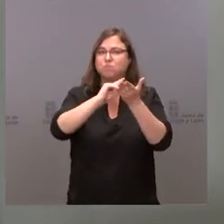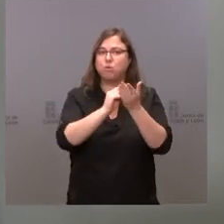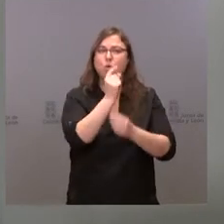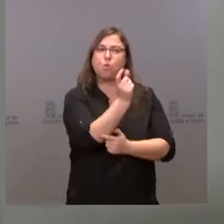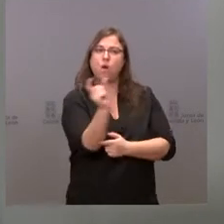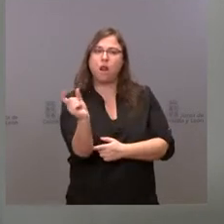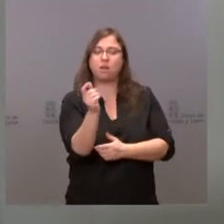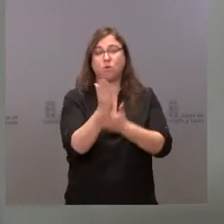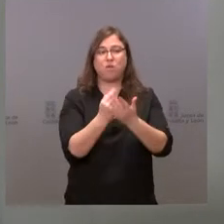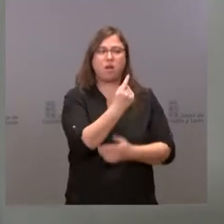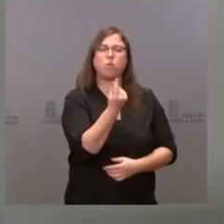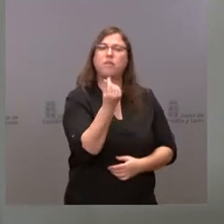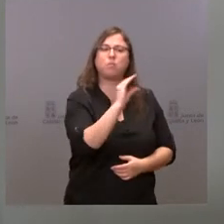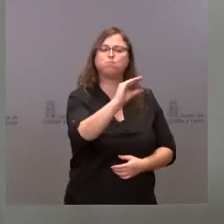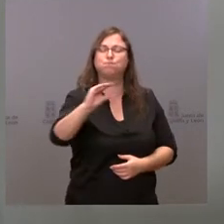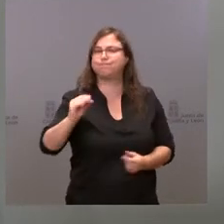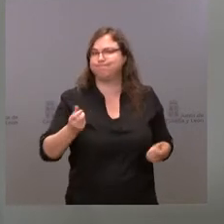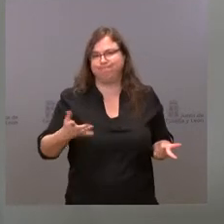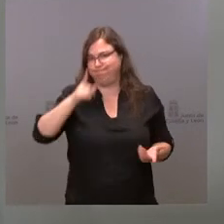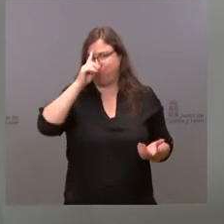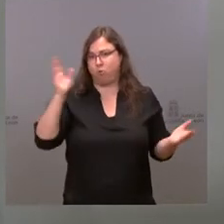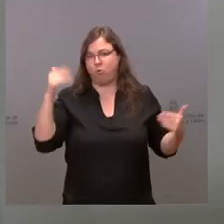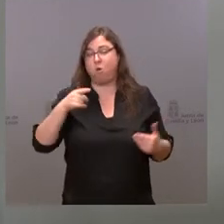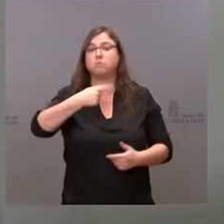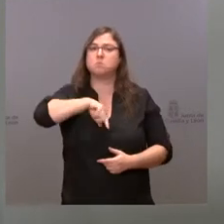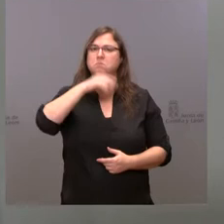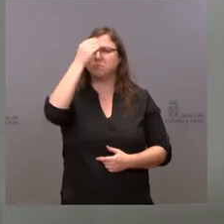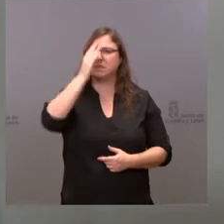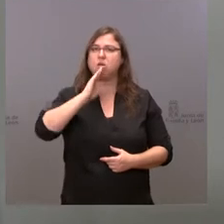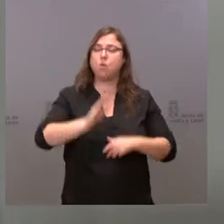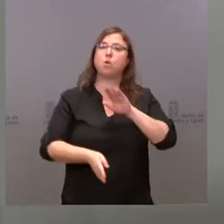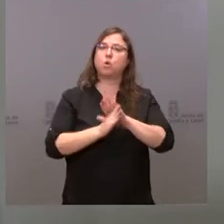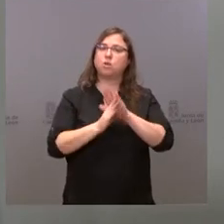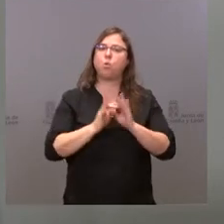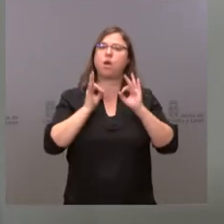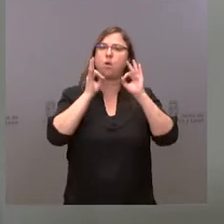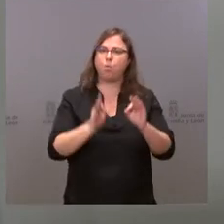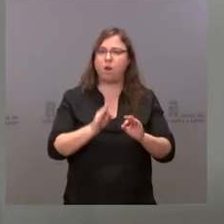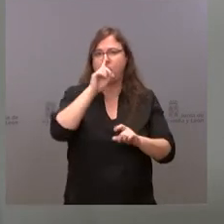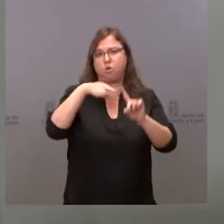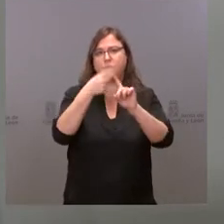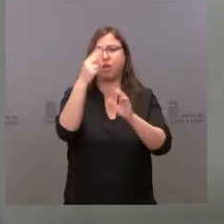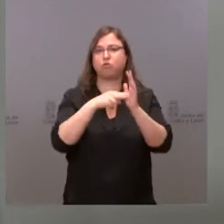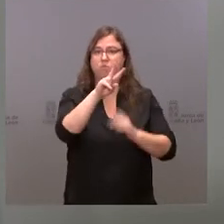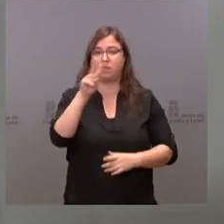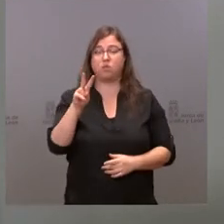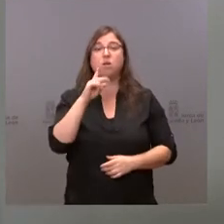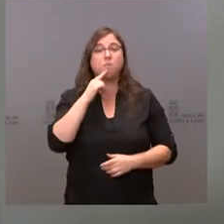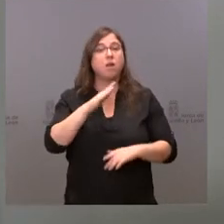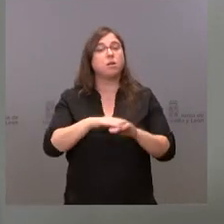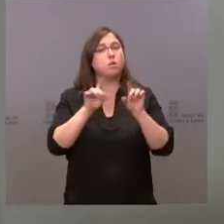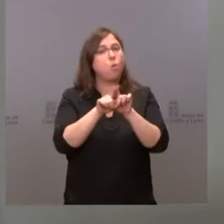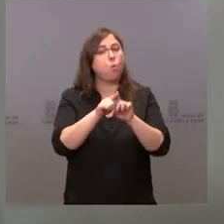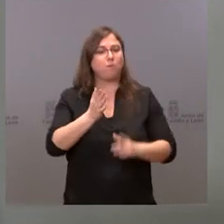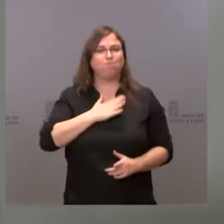de las comunidades autónomas y pareció oportuno dar continuidad a las acciones para el año 2022 para que sigamos actuando desde la